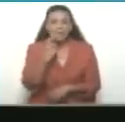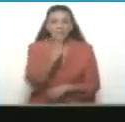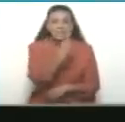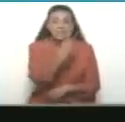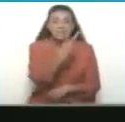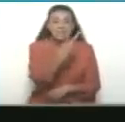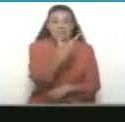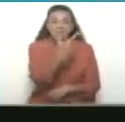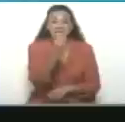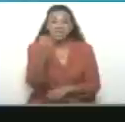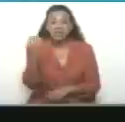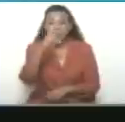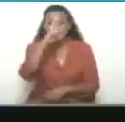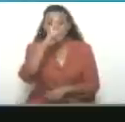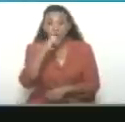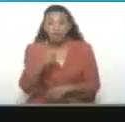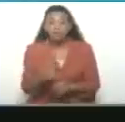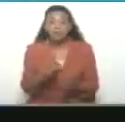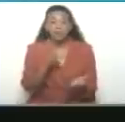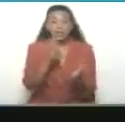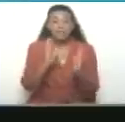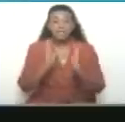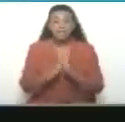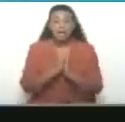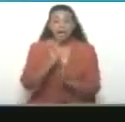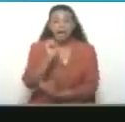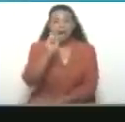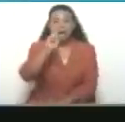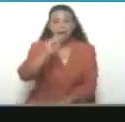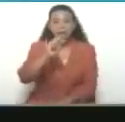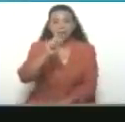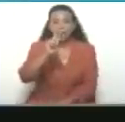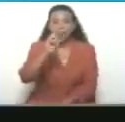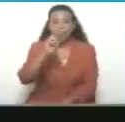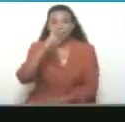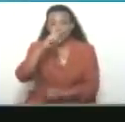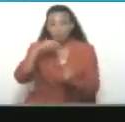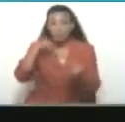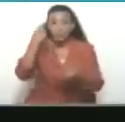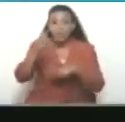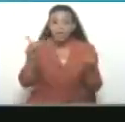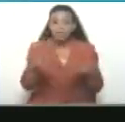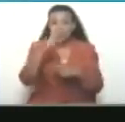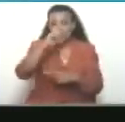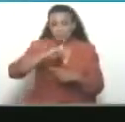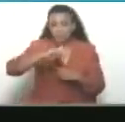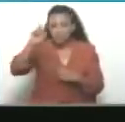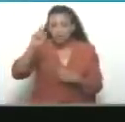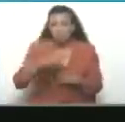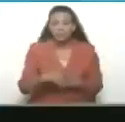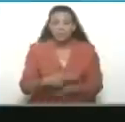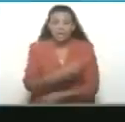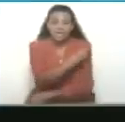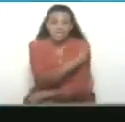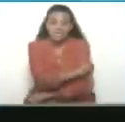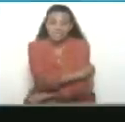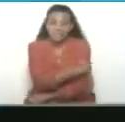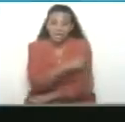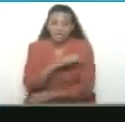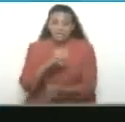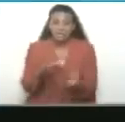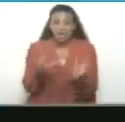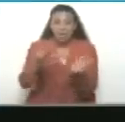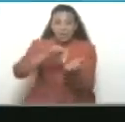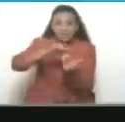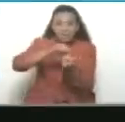años de San Antonio que se conmemora el año que viene efectivamente el hospital Central el hospital de San Antonio del táchira